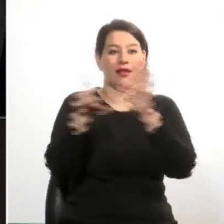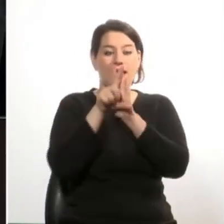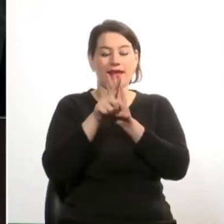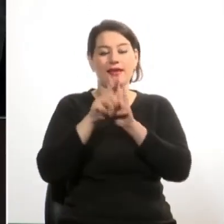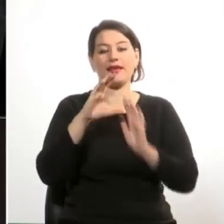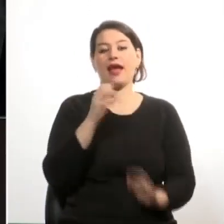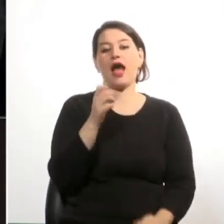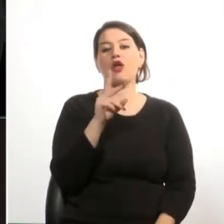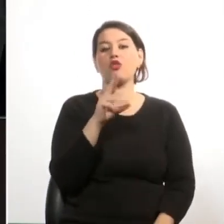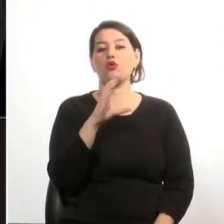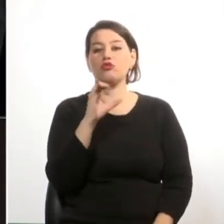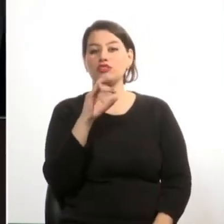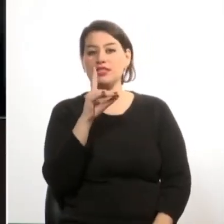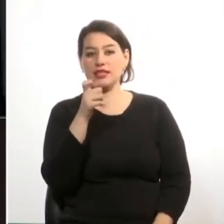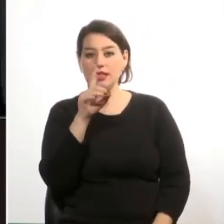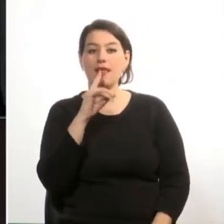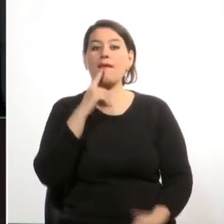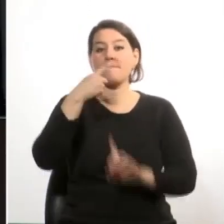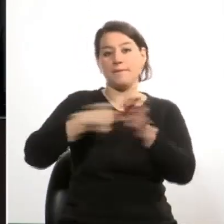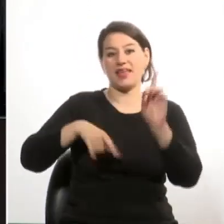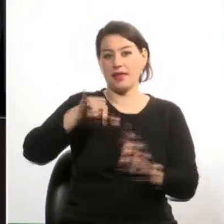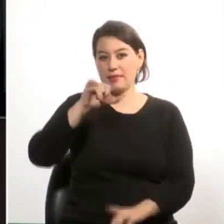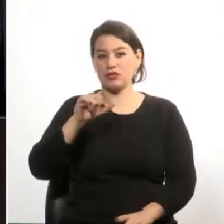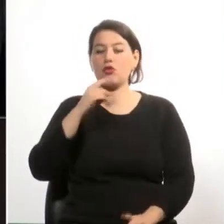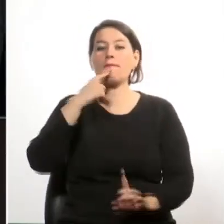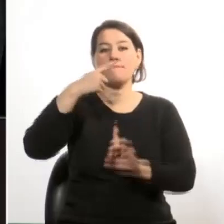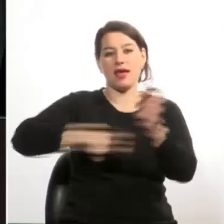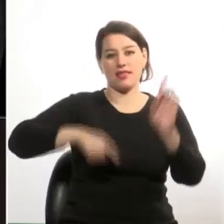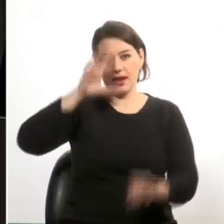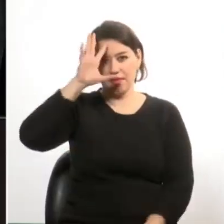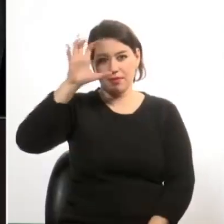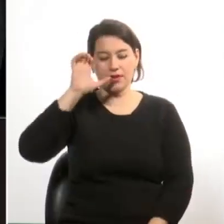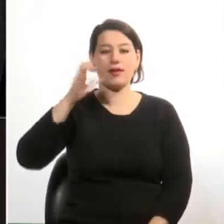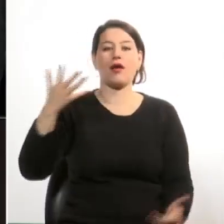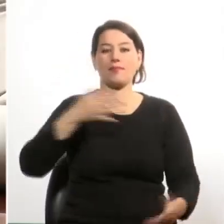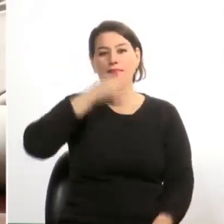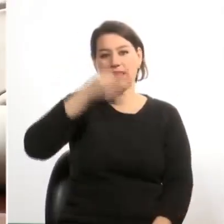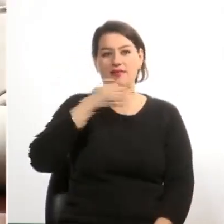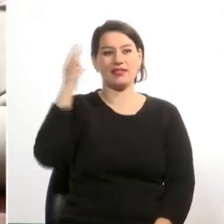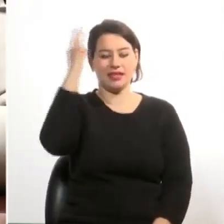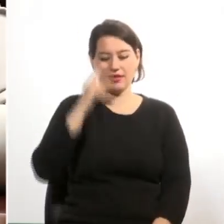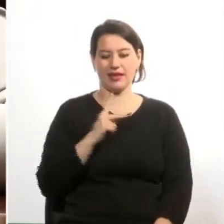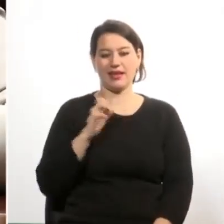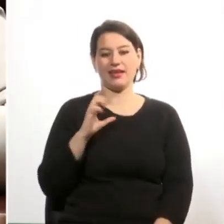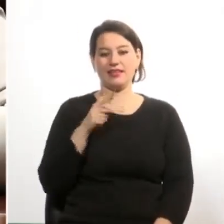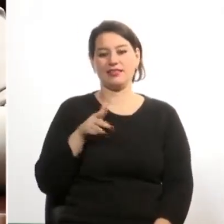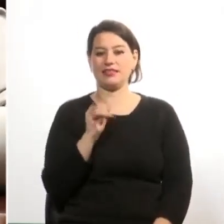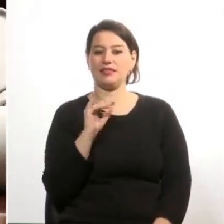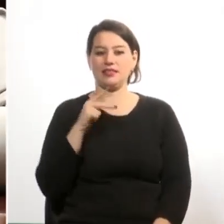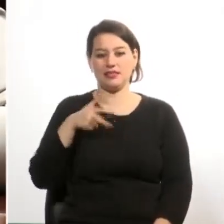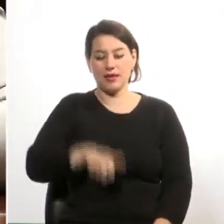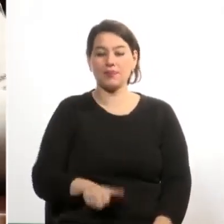el mes de mayo, mes de la memoria. Tiene la palabra la senadora Quechichán. Muchas gracias, señora